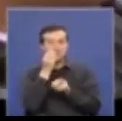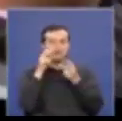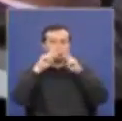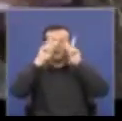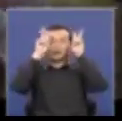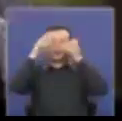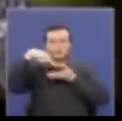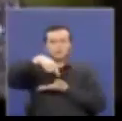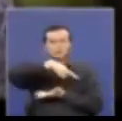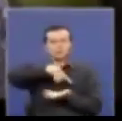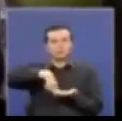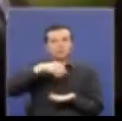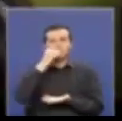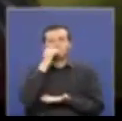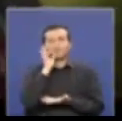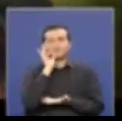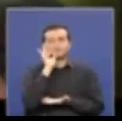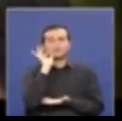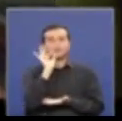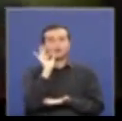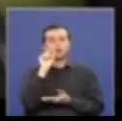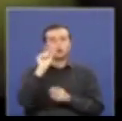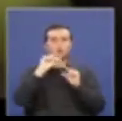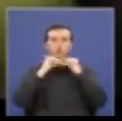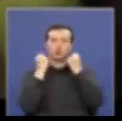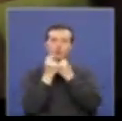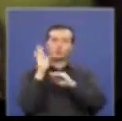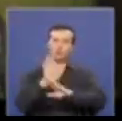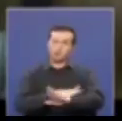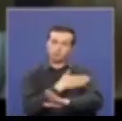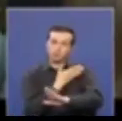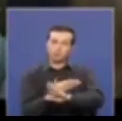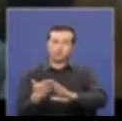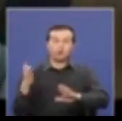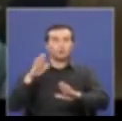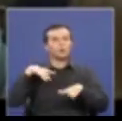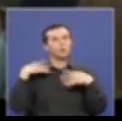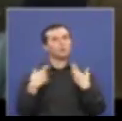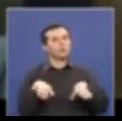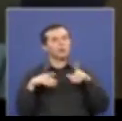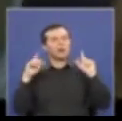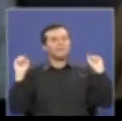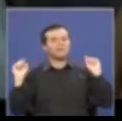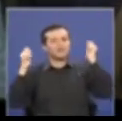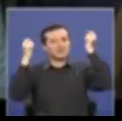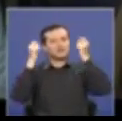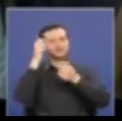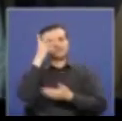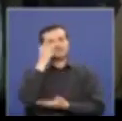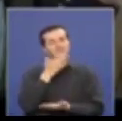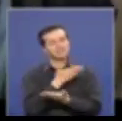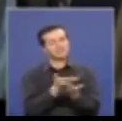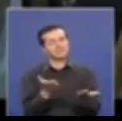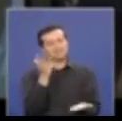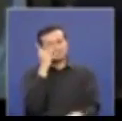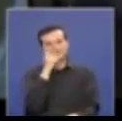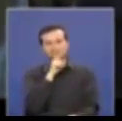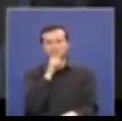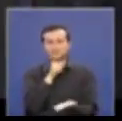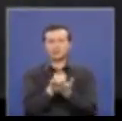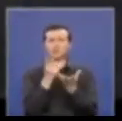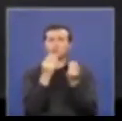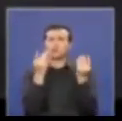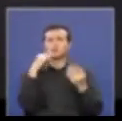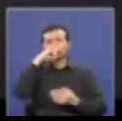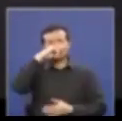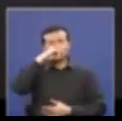¿no? Y tremendo grupo artístico, el trío Fusión, y se armó una fiesta ahí, fue algo realmente hermoso.